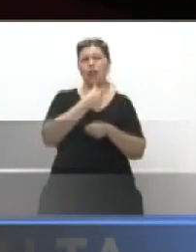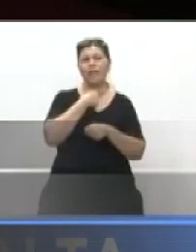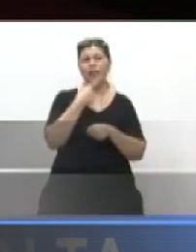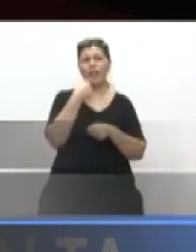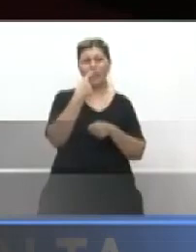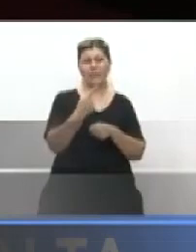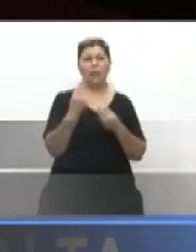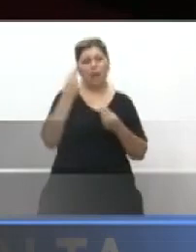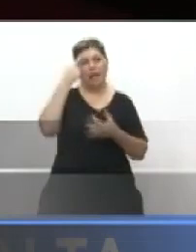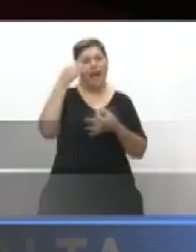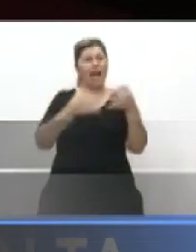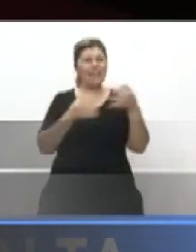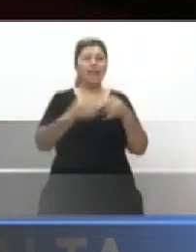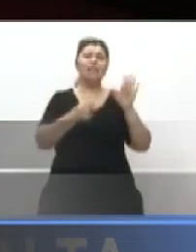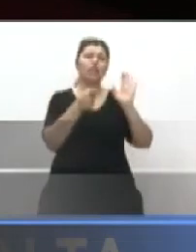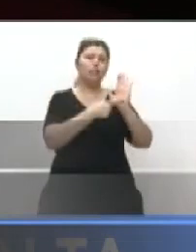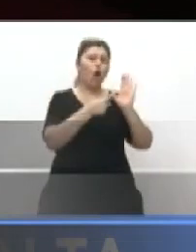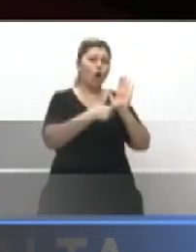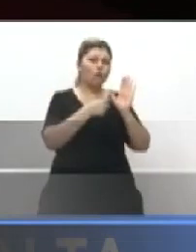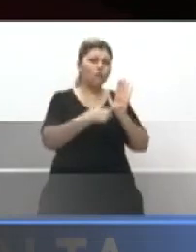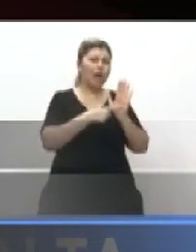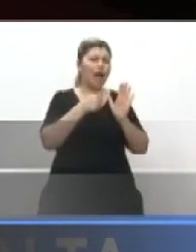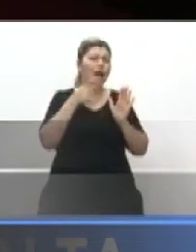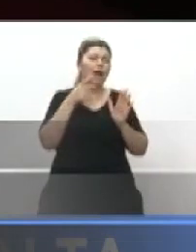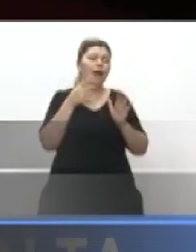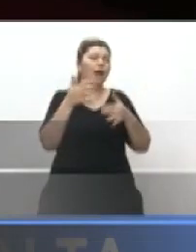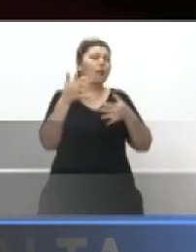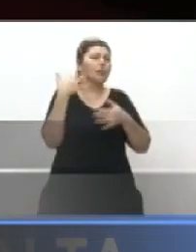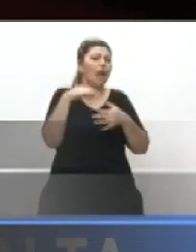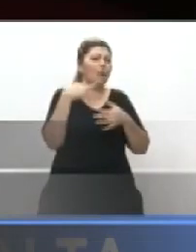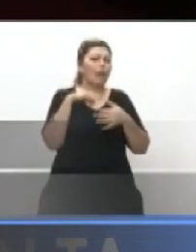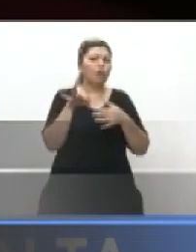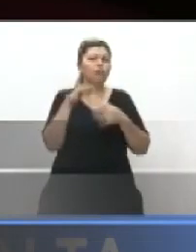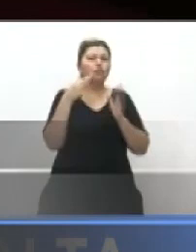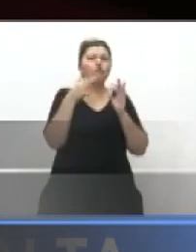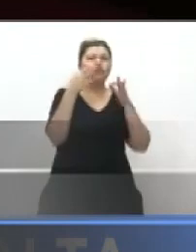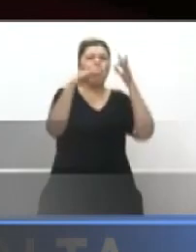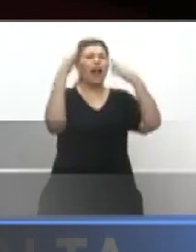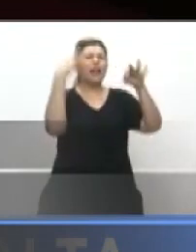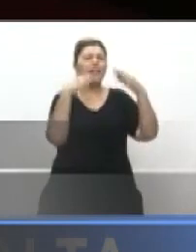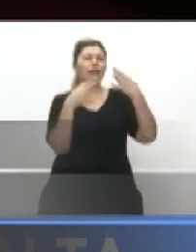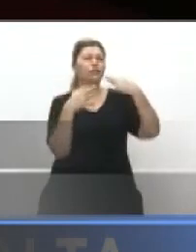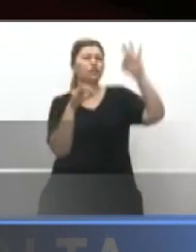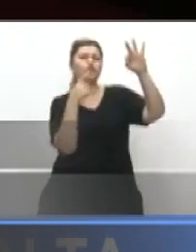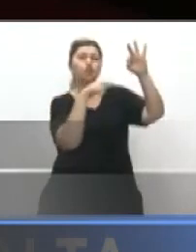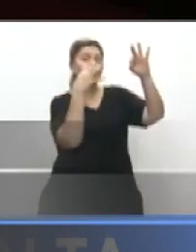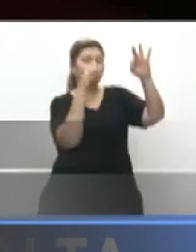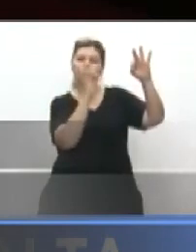reunirnos 39 legisladores compuestos con una mayoría